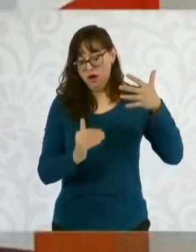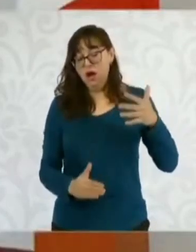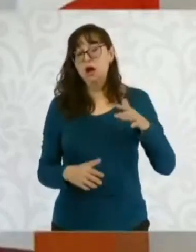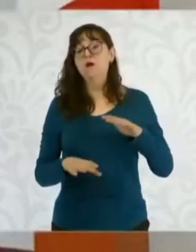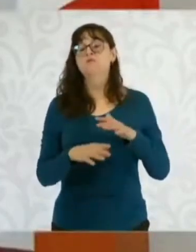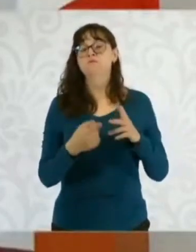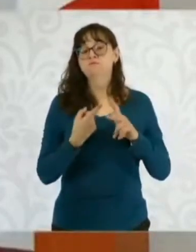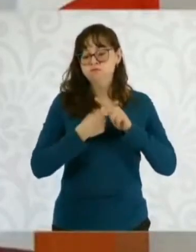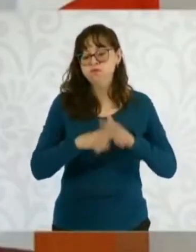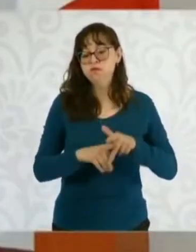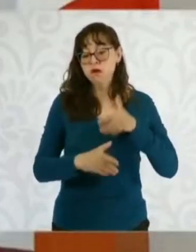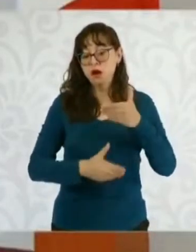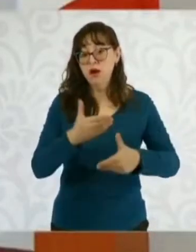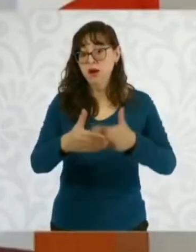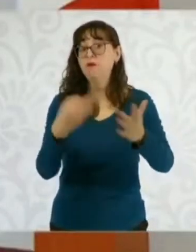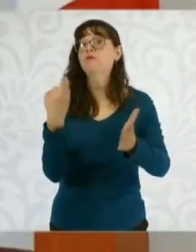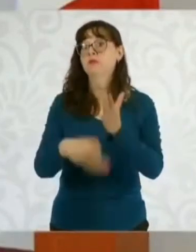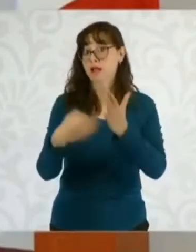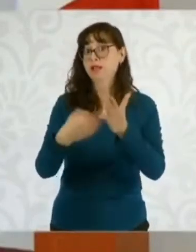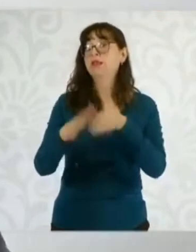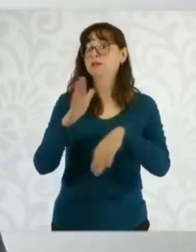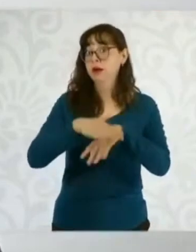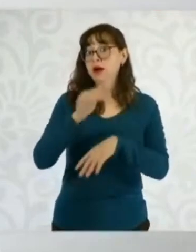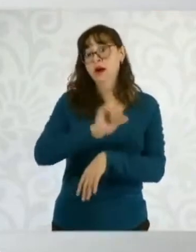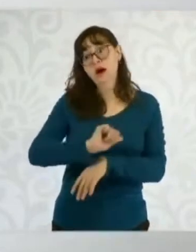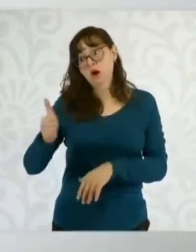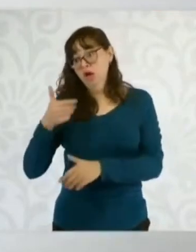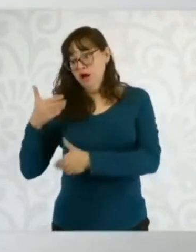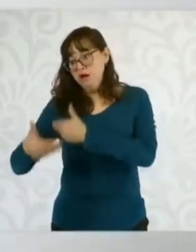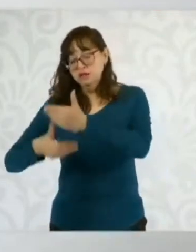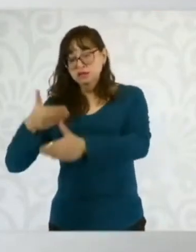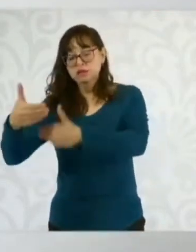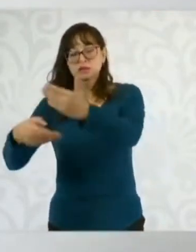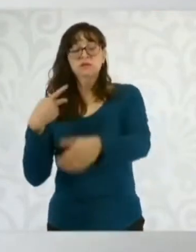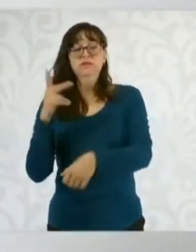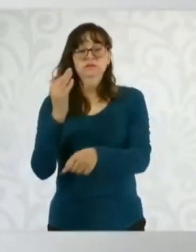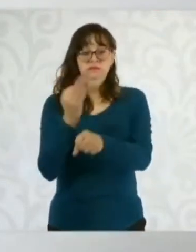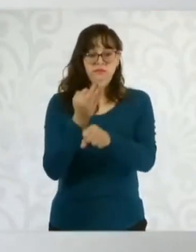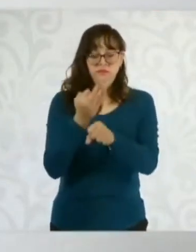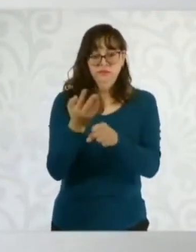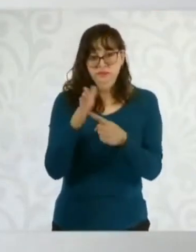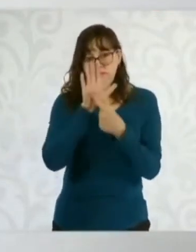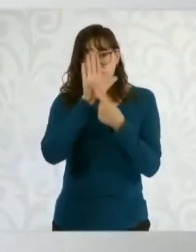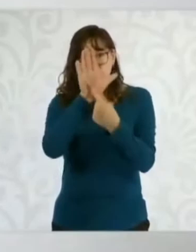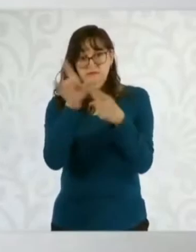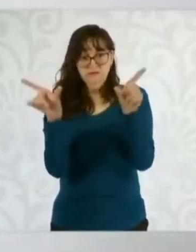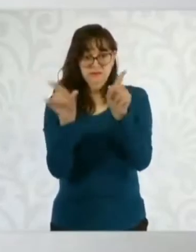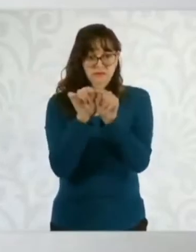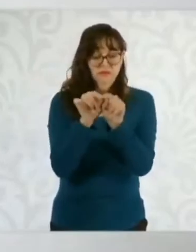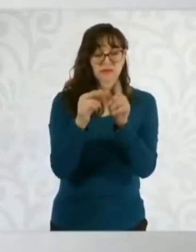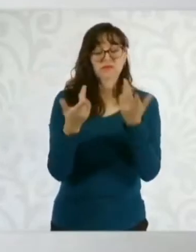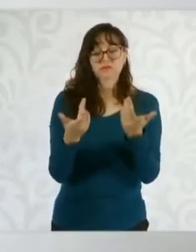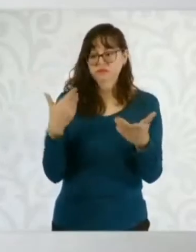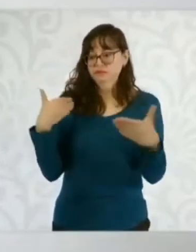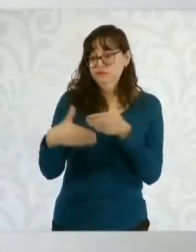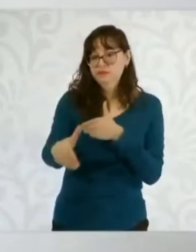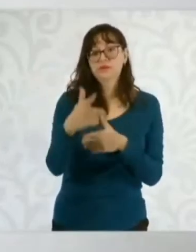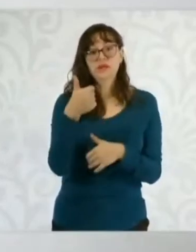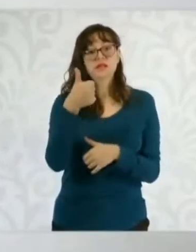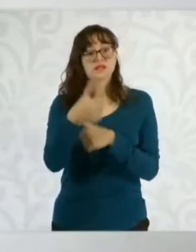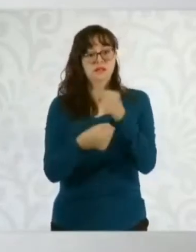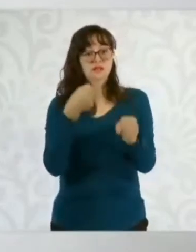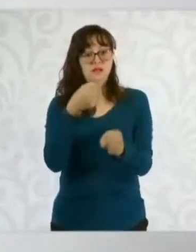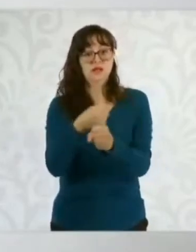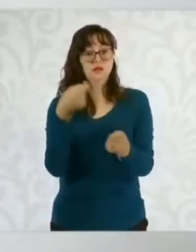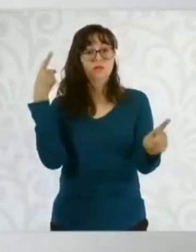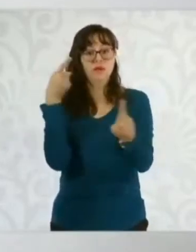eso, pero queríamos darles una visión transversal de lo que buscamos crear en esta administración como las metas del